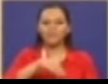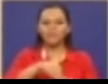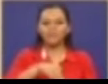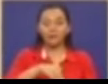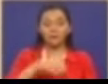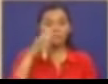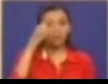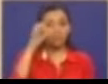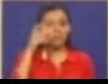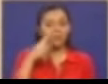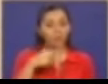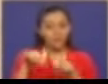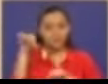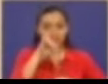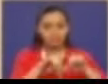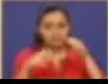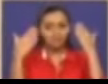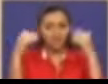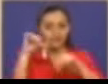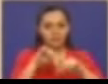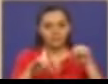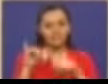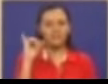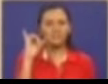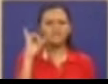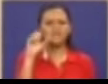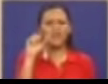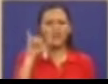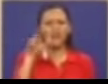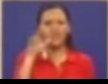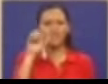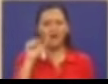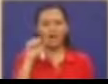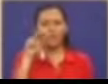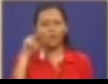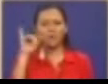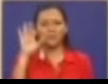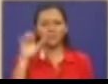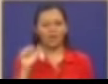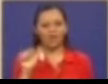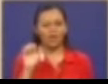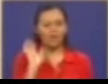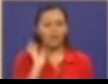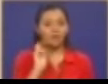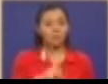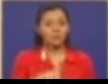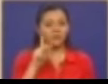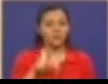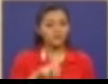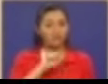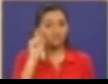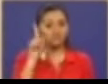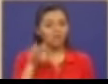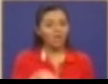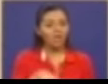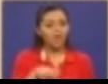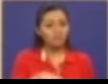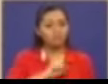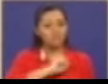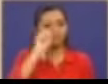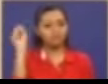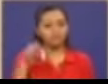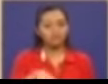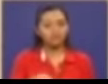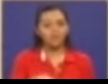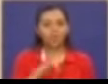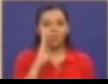Coca, pero Sazón Manavita con Yajaira Huerta. Pichincha no ganó Quito, ganó Cayambe